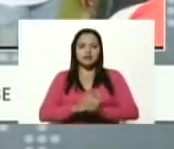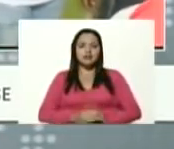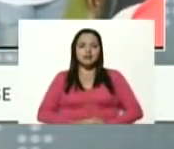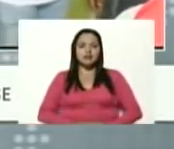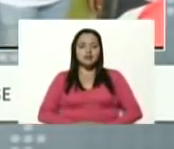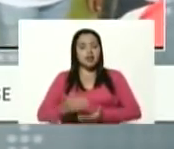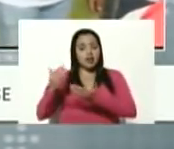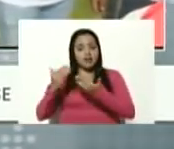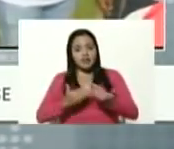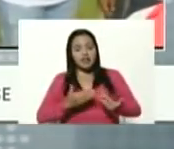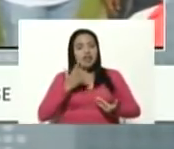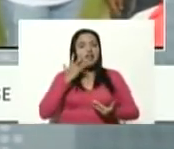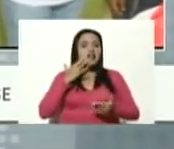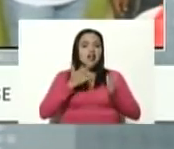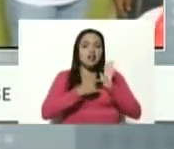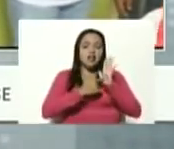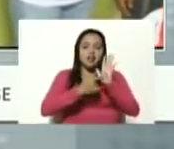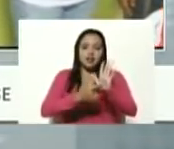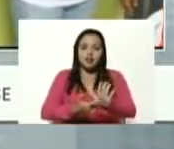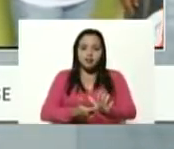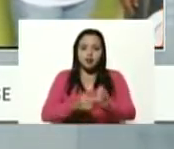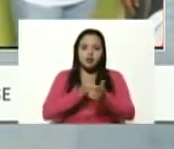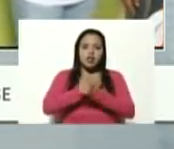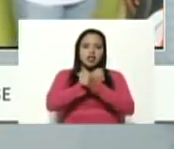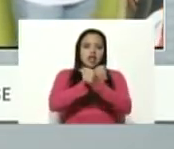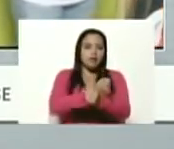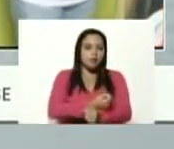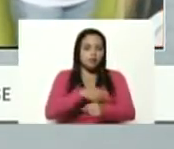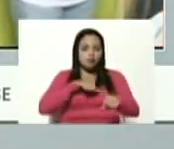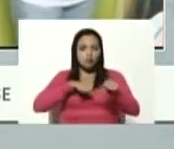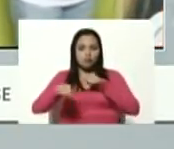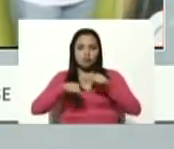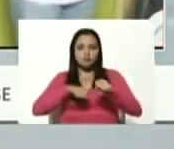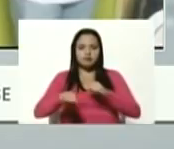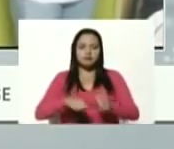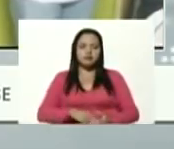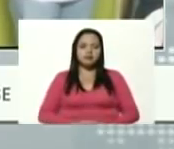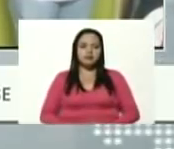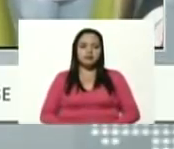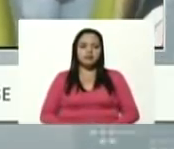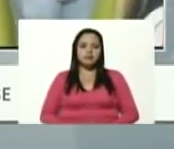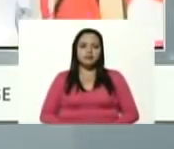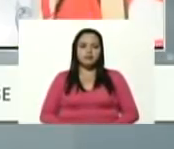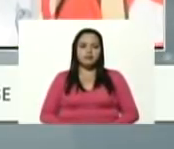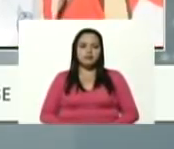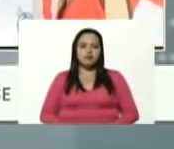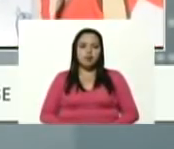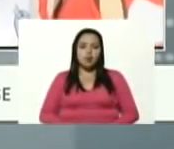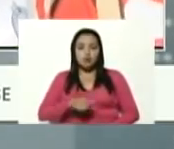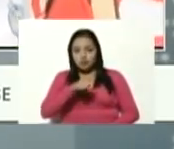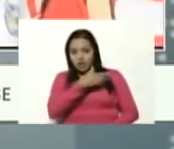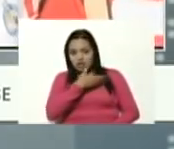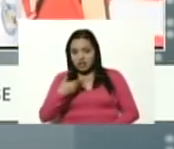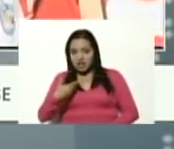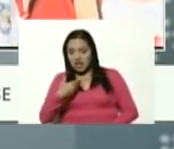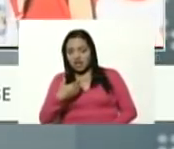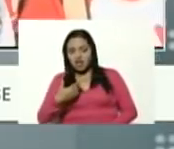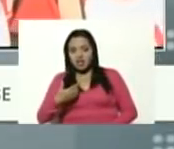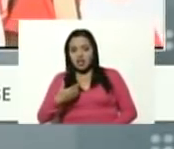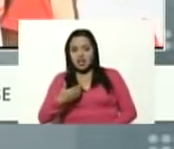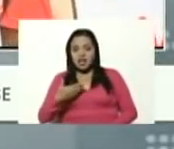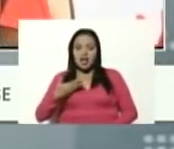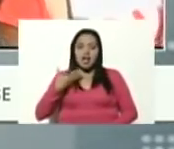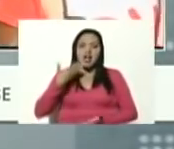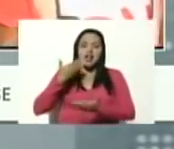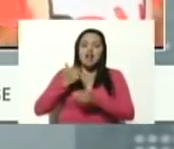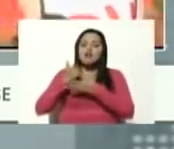viene el ejemplo del amor en acción. Usted quiere servir a Dios, sirva a